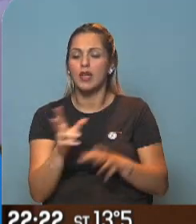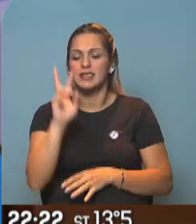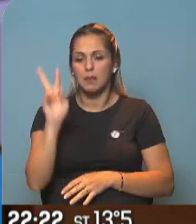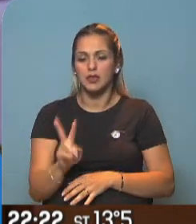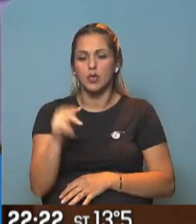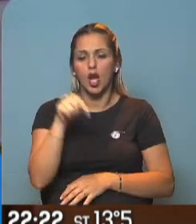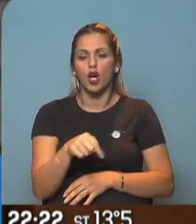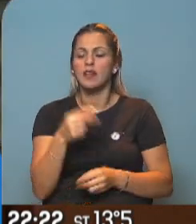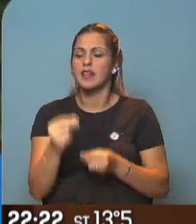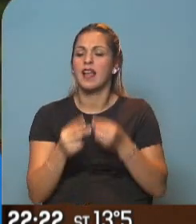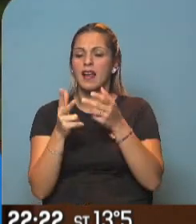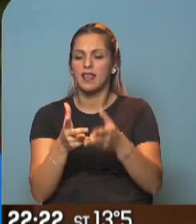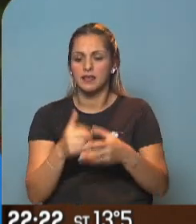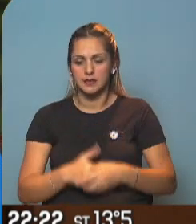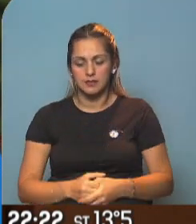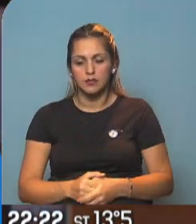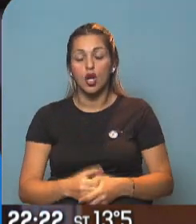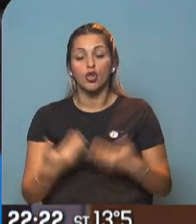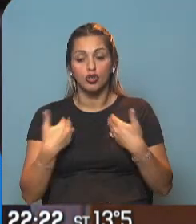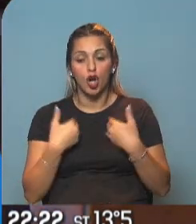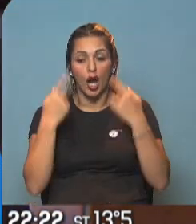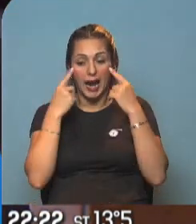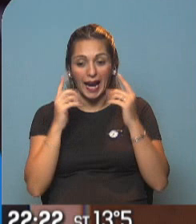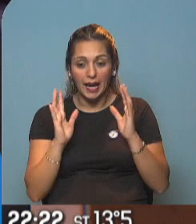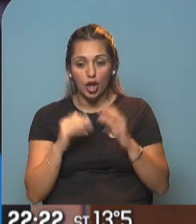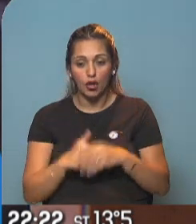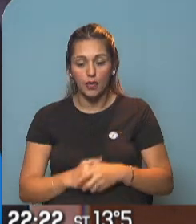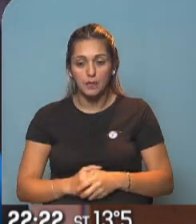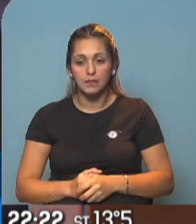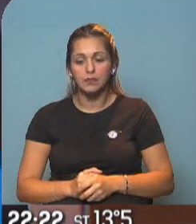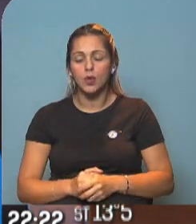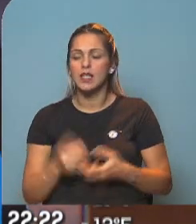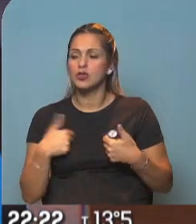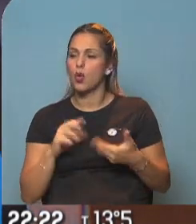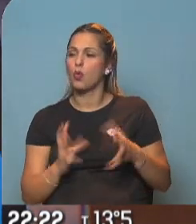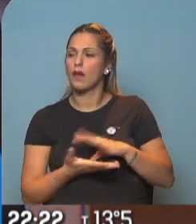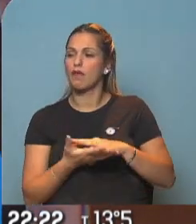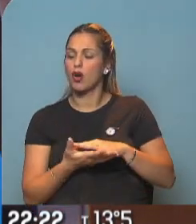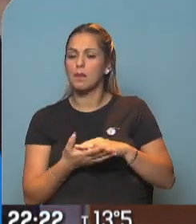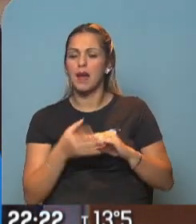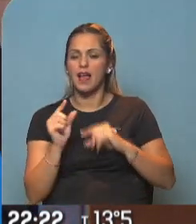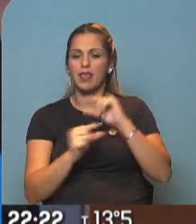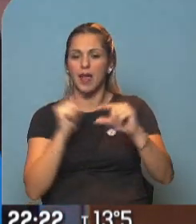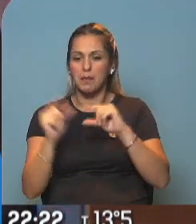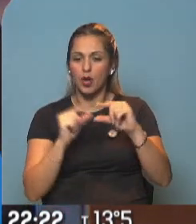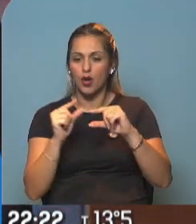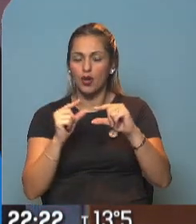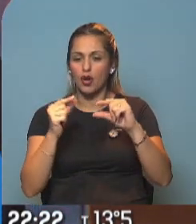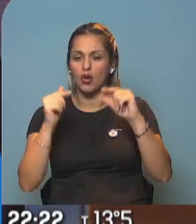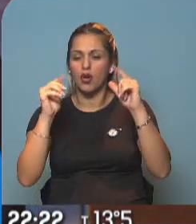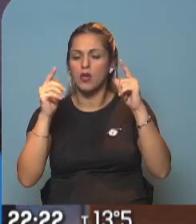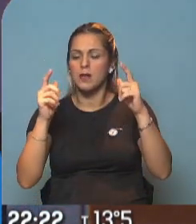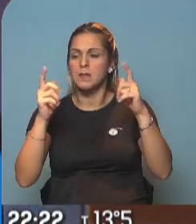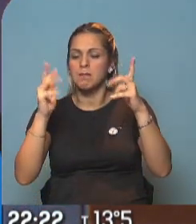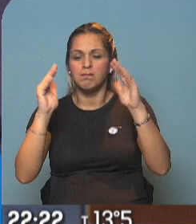hoy, ¿qué dirías? Yo creo que es una especie de degradé que se va degradando, valga la